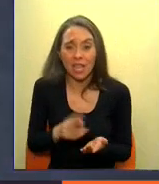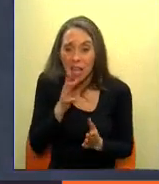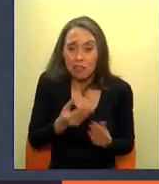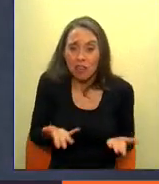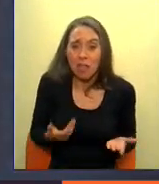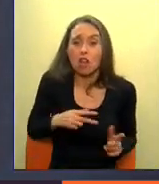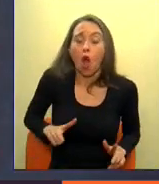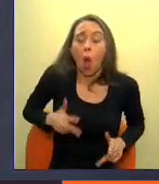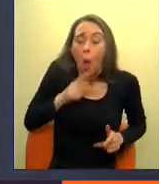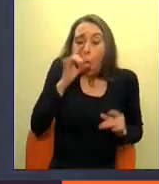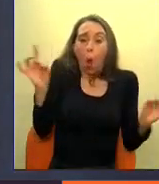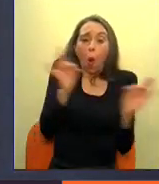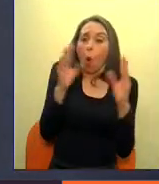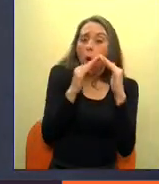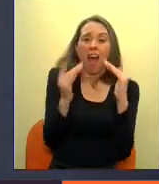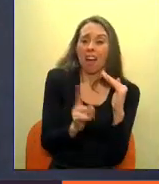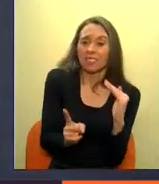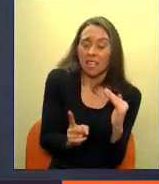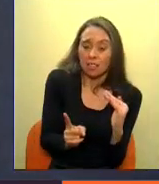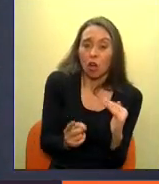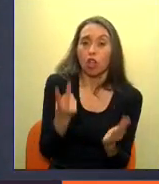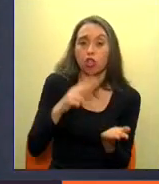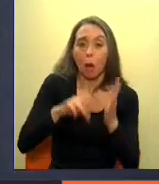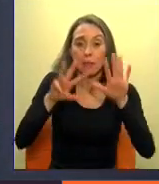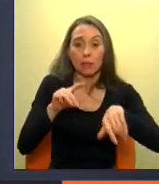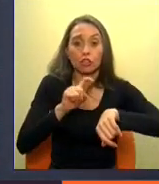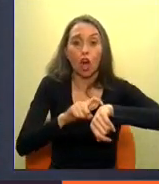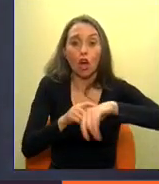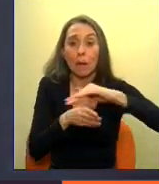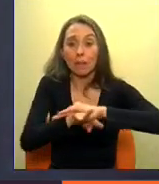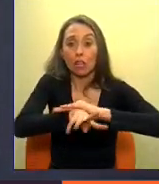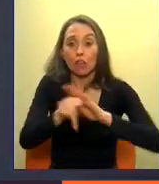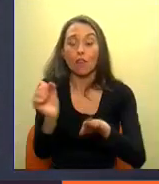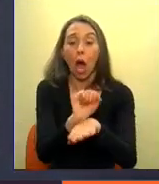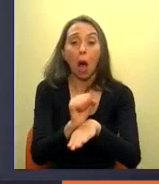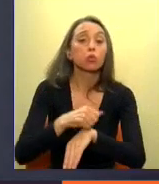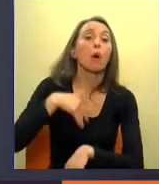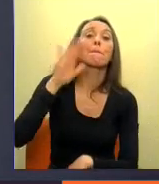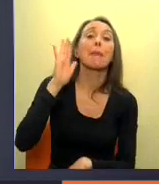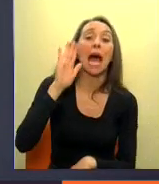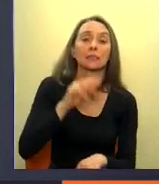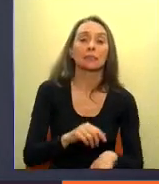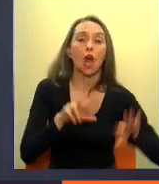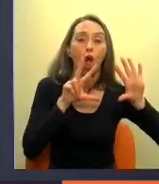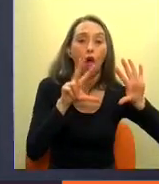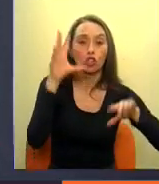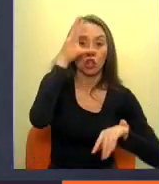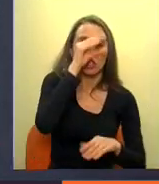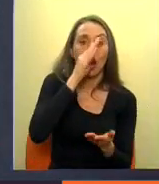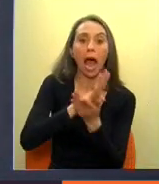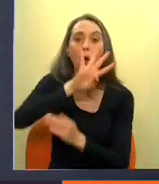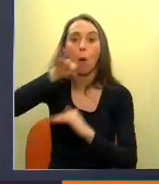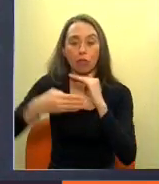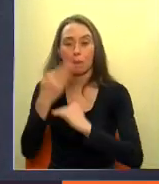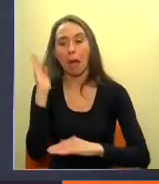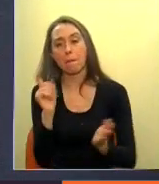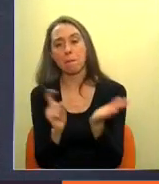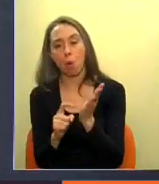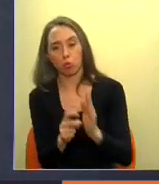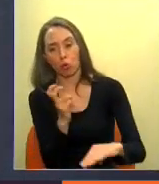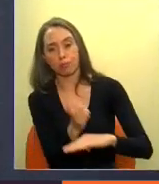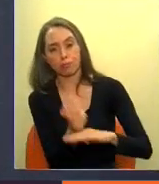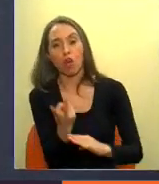nada en el 2019 y los horarios para robar autos iban mayoritariamente desde las 20 horas hasta las 4 de la mañana en